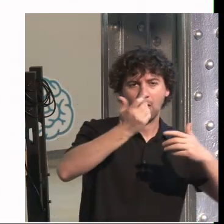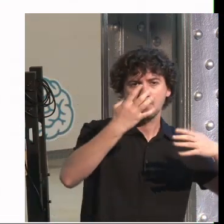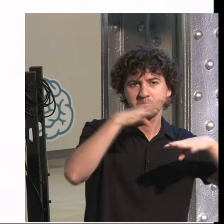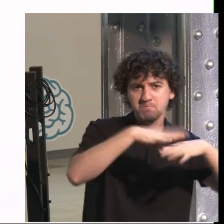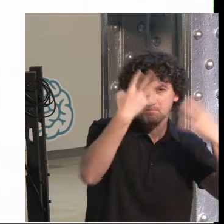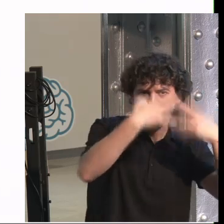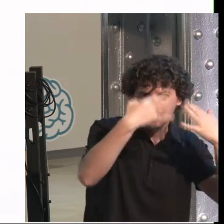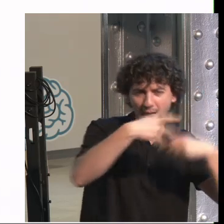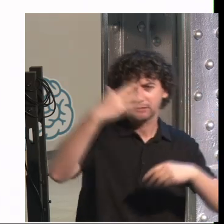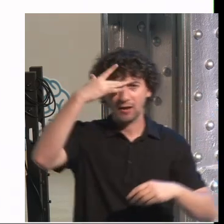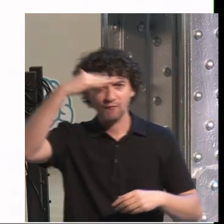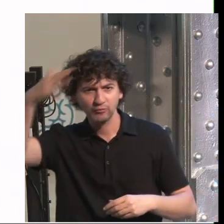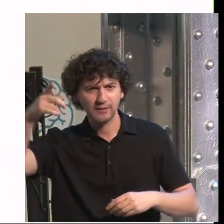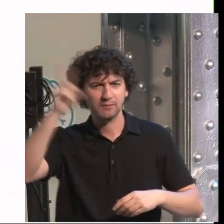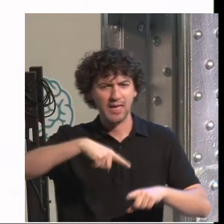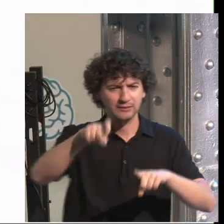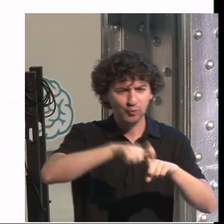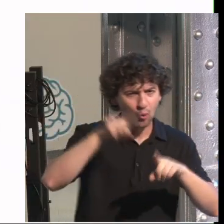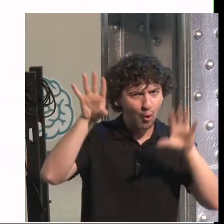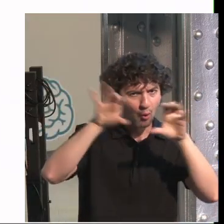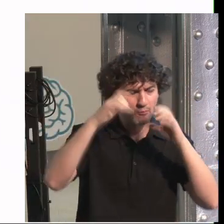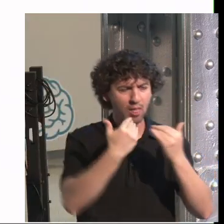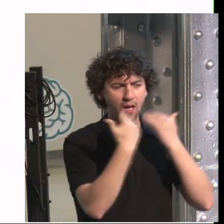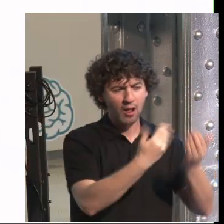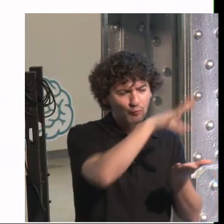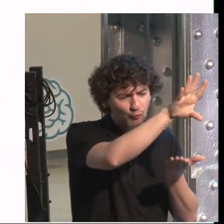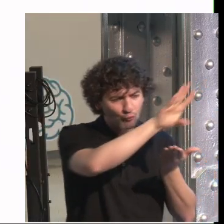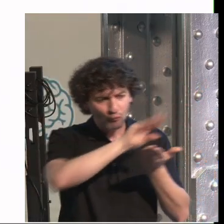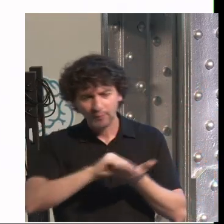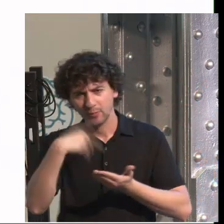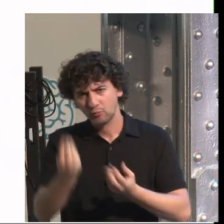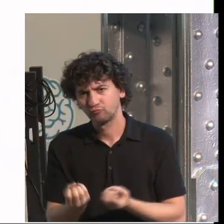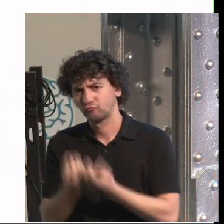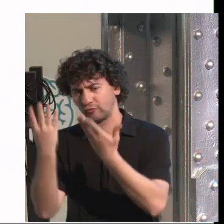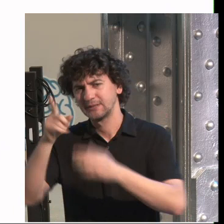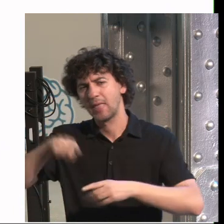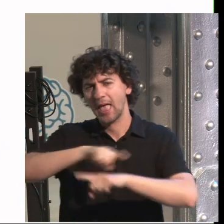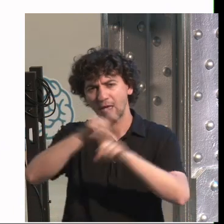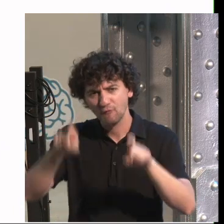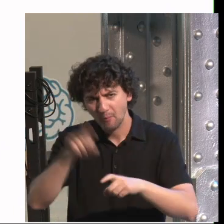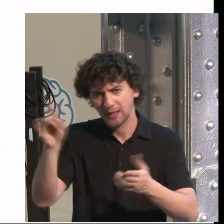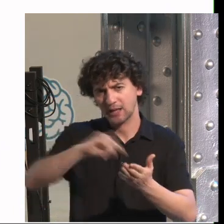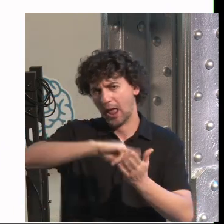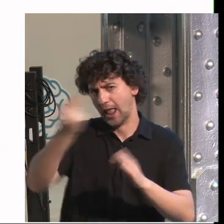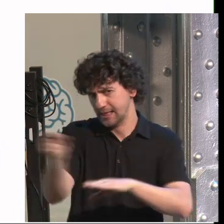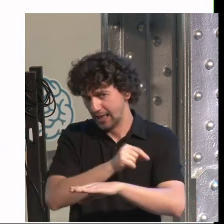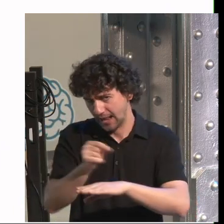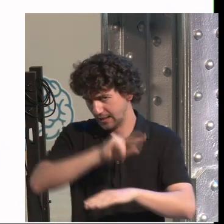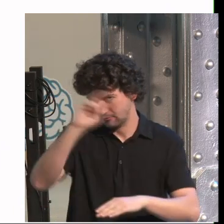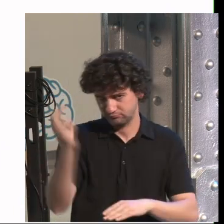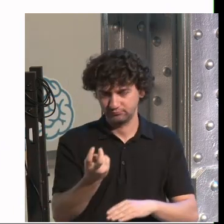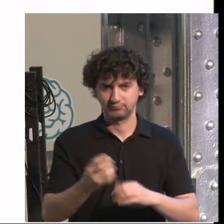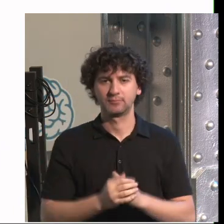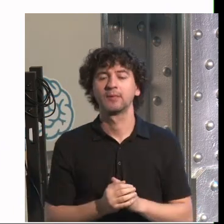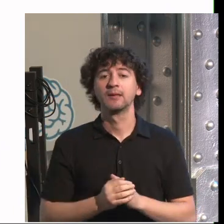la filosofía, también la psicología cognitiva y obviamente la informática y la ingeniería. Tradicionalmente,